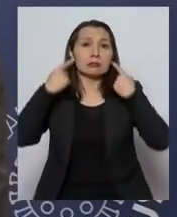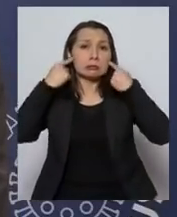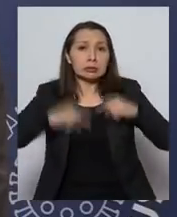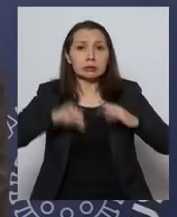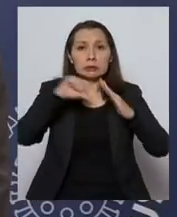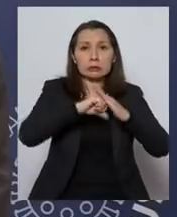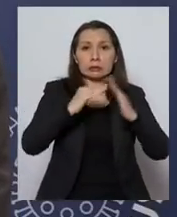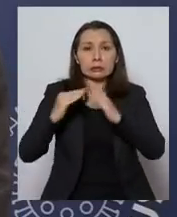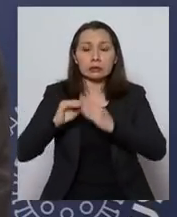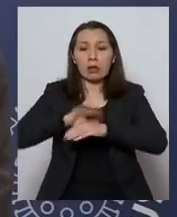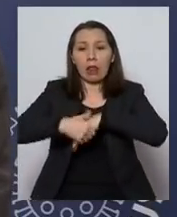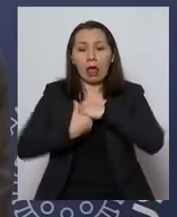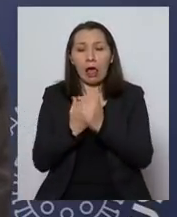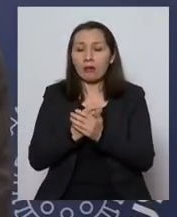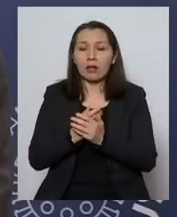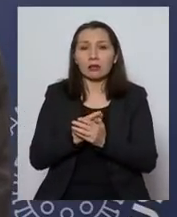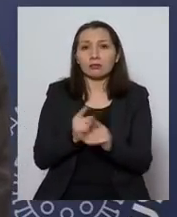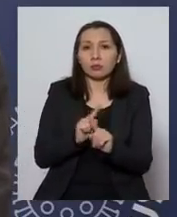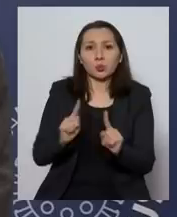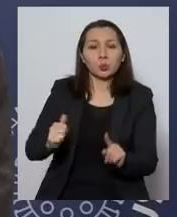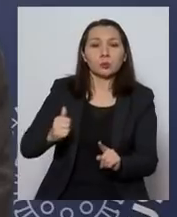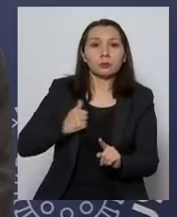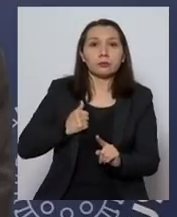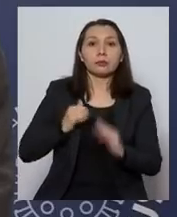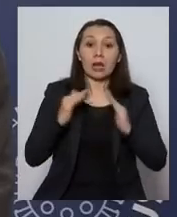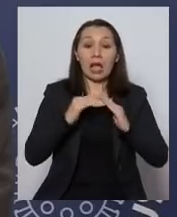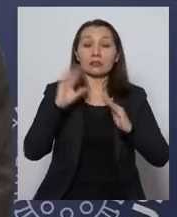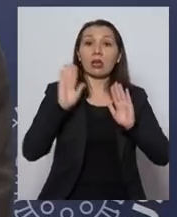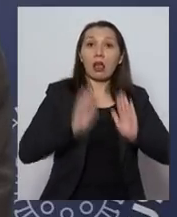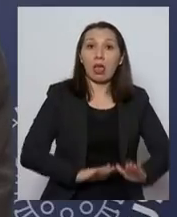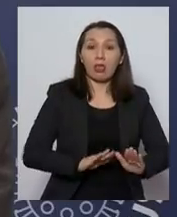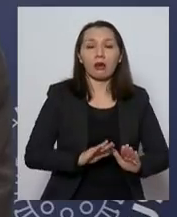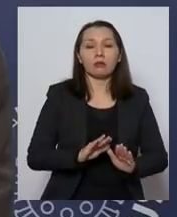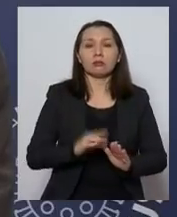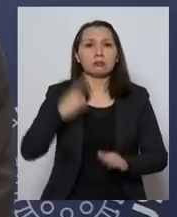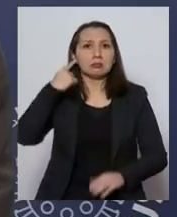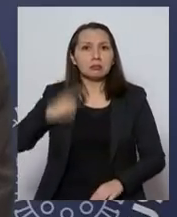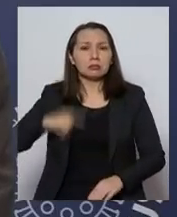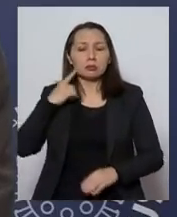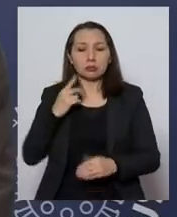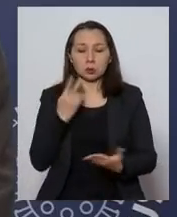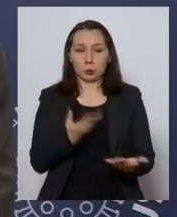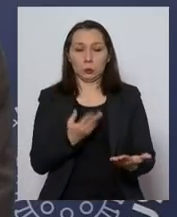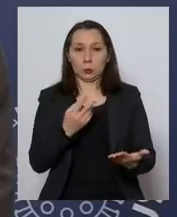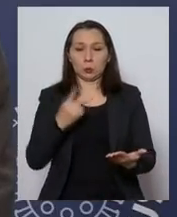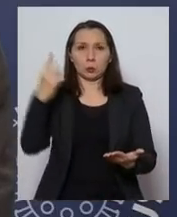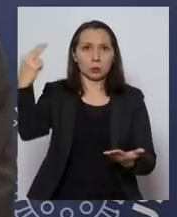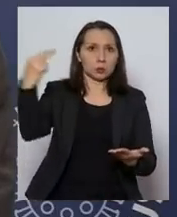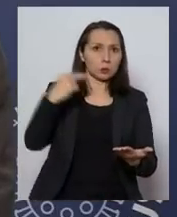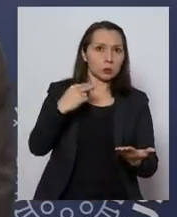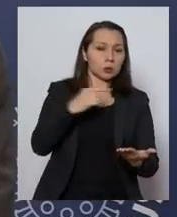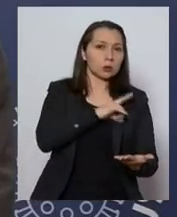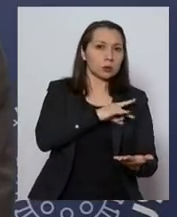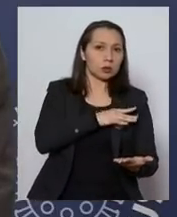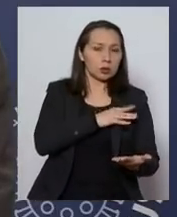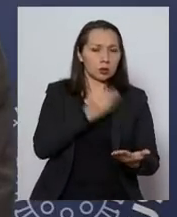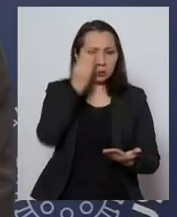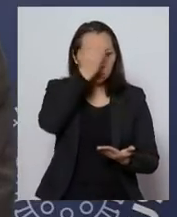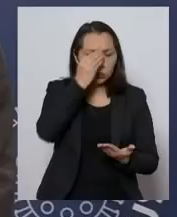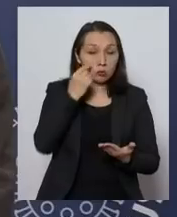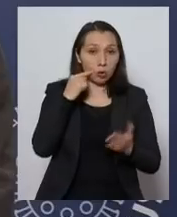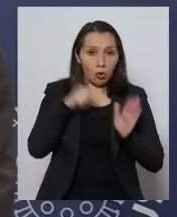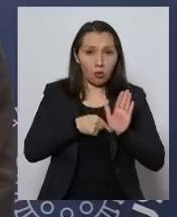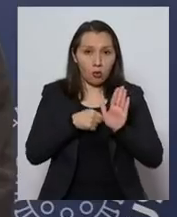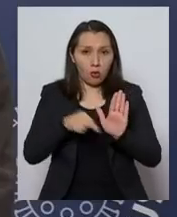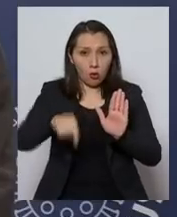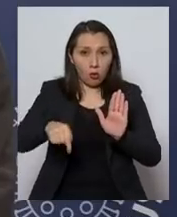de lavado de manos, de quedarse en la casa, nos preocupa vivamente. ¿Por qué? Porque lo grafico